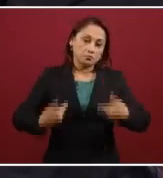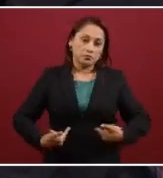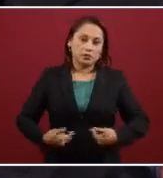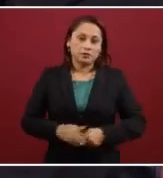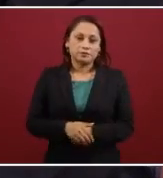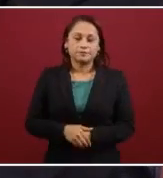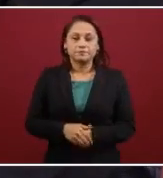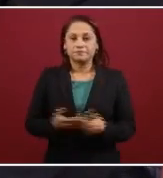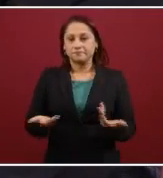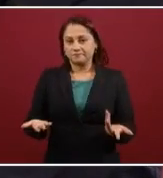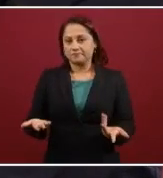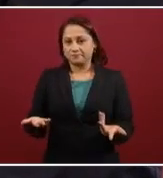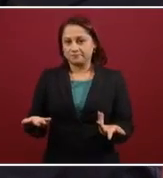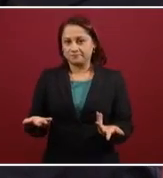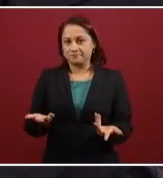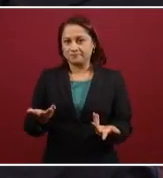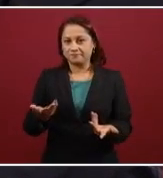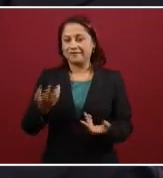llevar a cabo